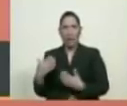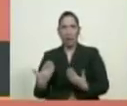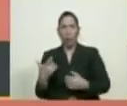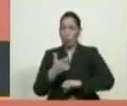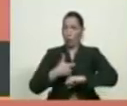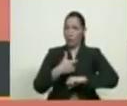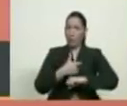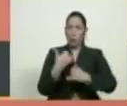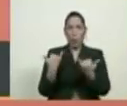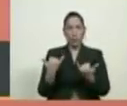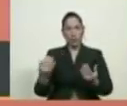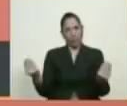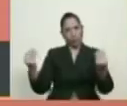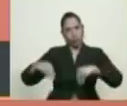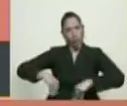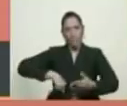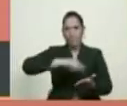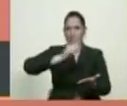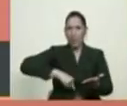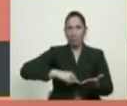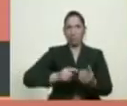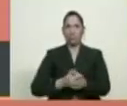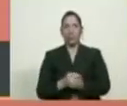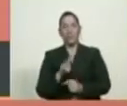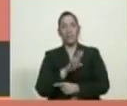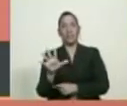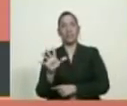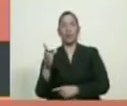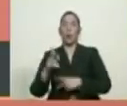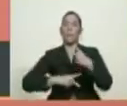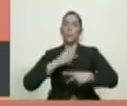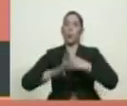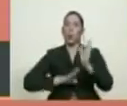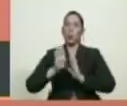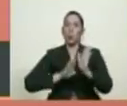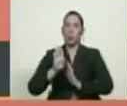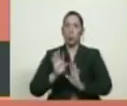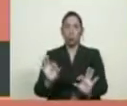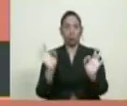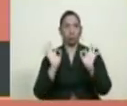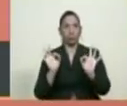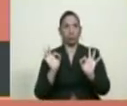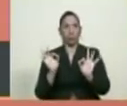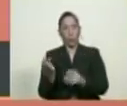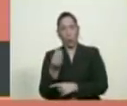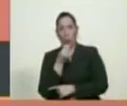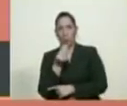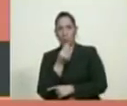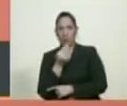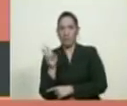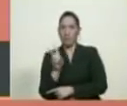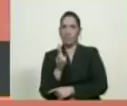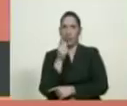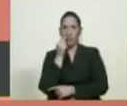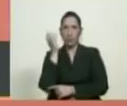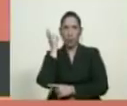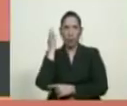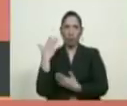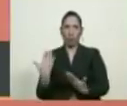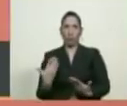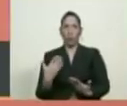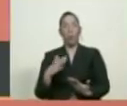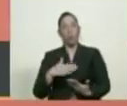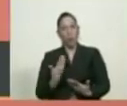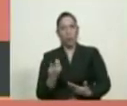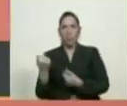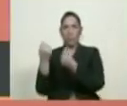de firmar un acuerdo para que los 25 productos esenciales de la dieta de las venezolanas y los venezolanos, pues, se mantengan a unos precios